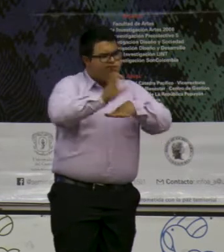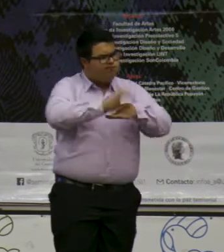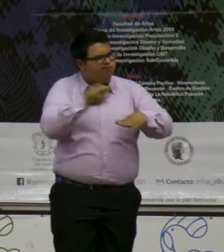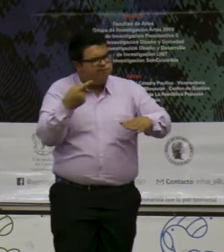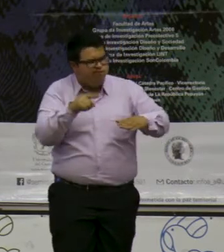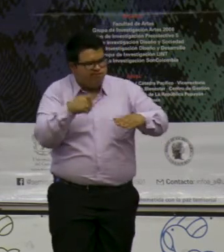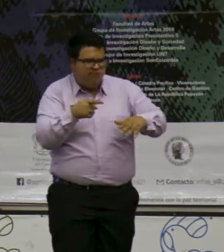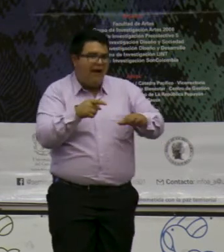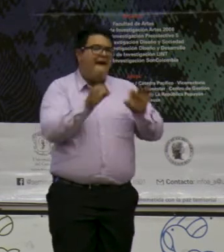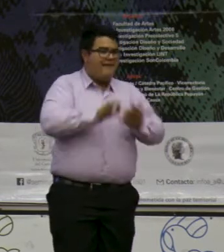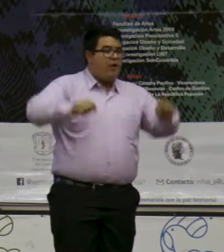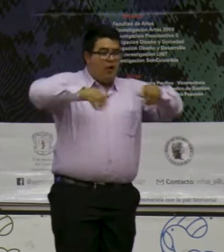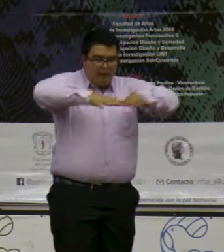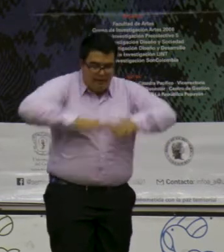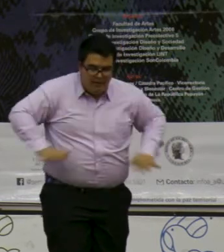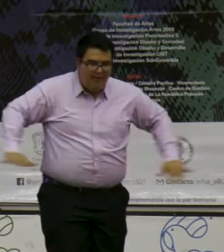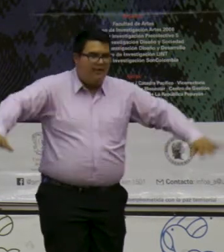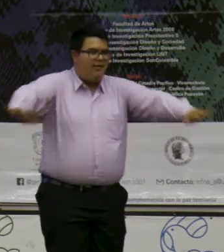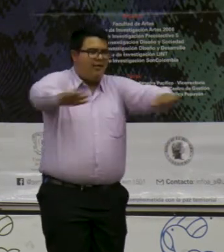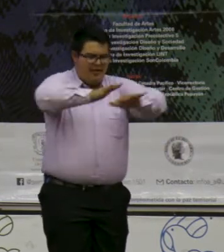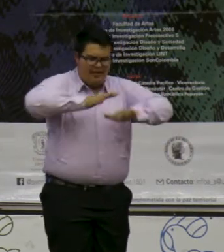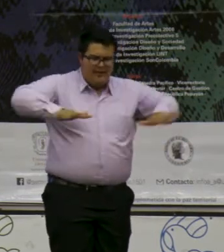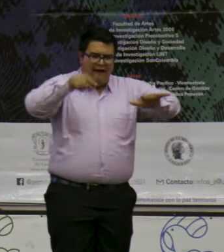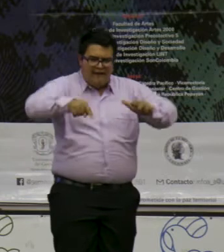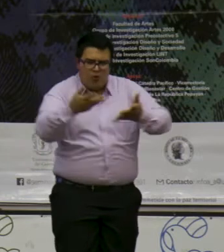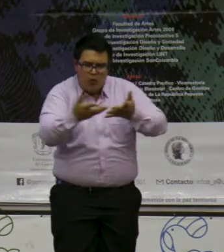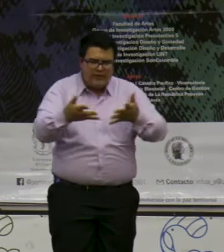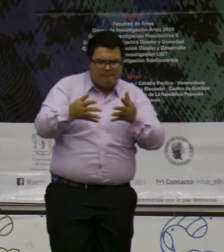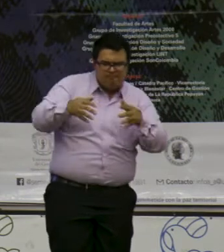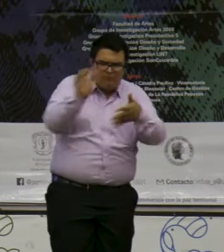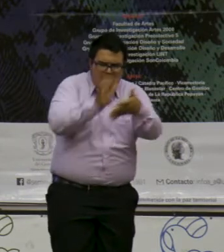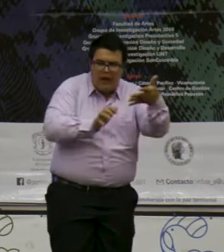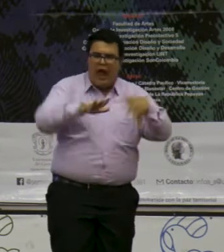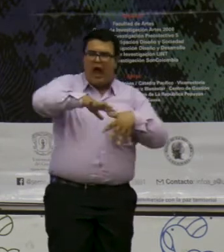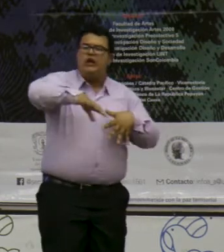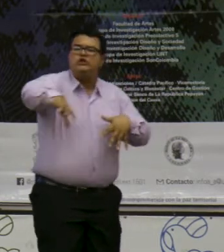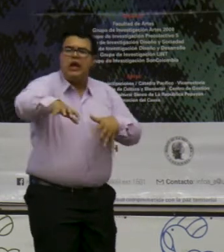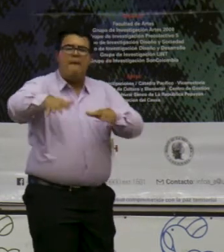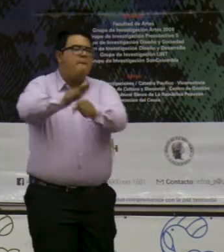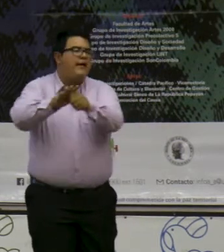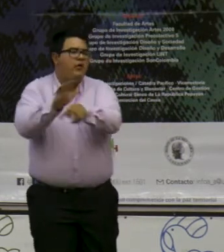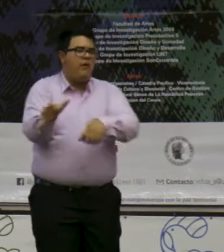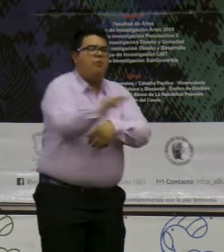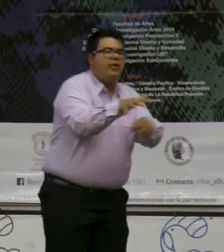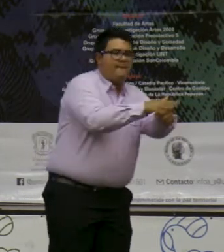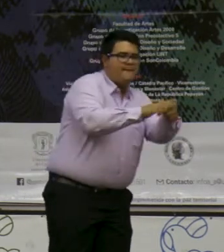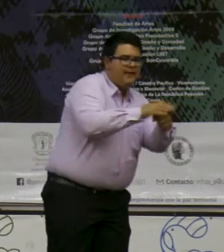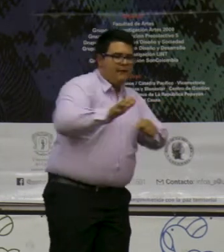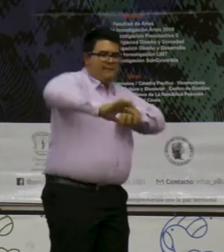de integrar sobre el territorio las diversas perspectivas de quienes habitan los territorios, es decir, la yuxtaposición de los